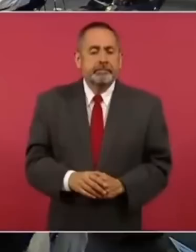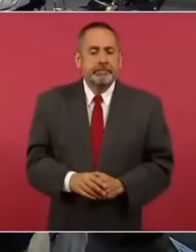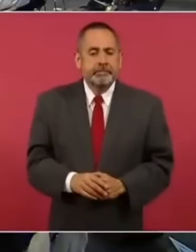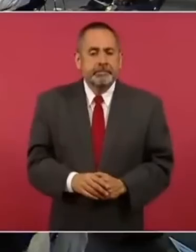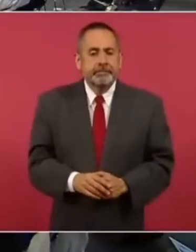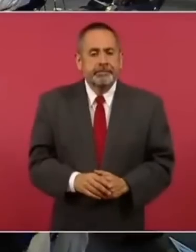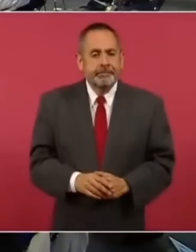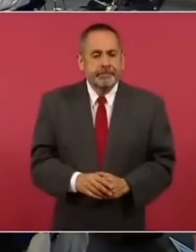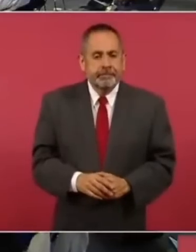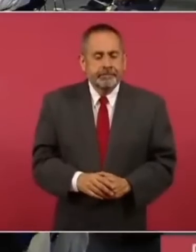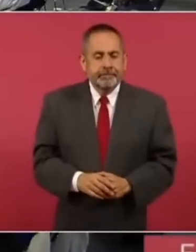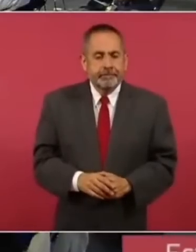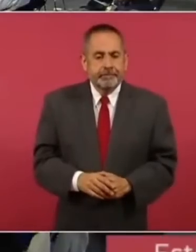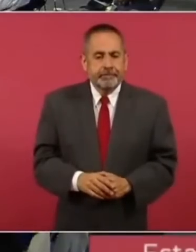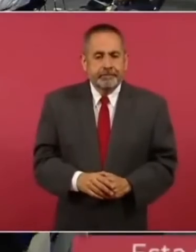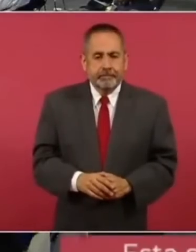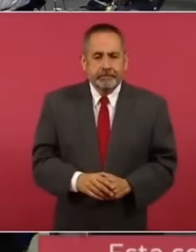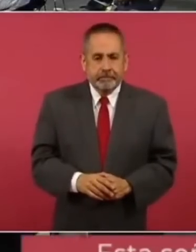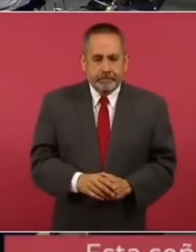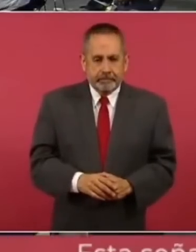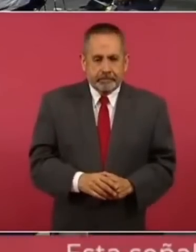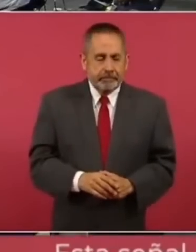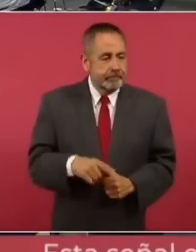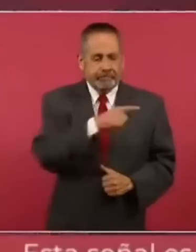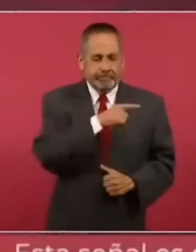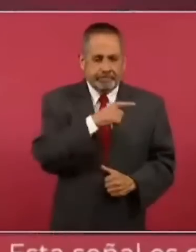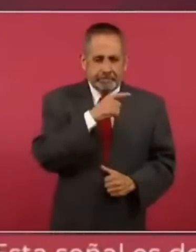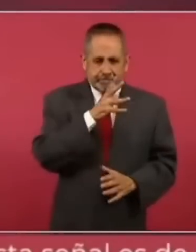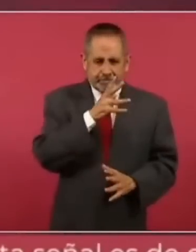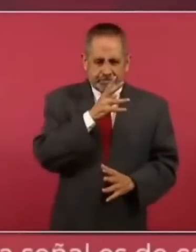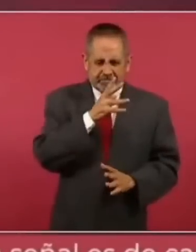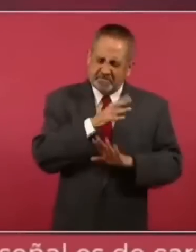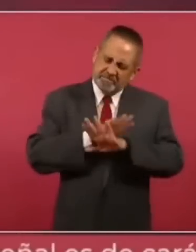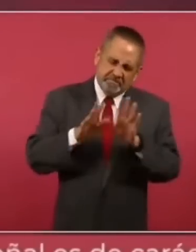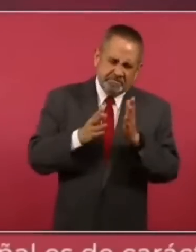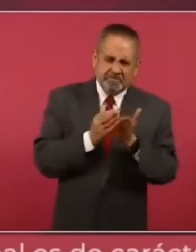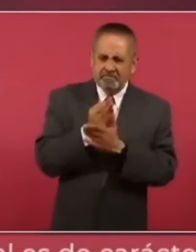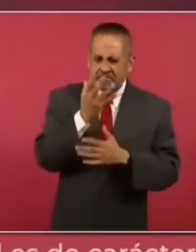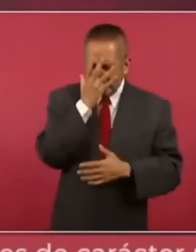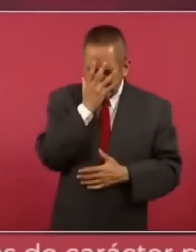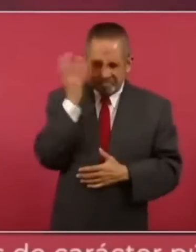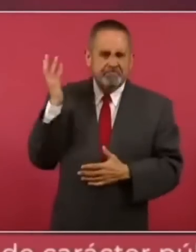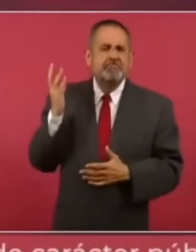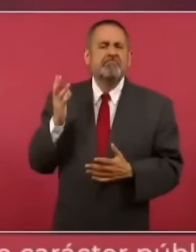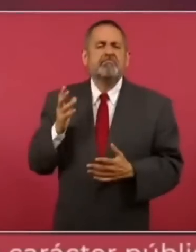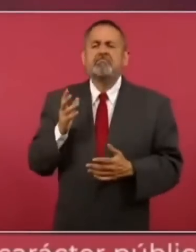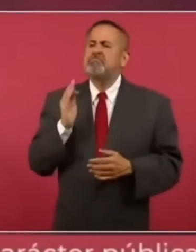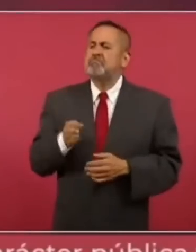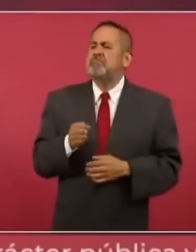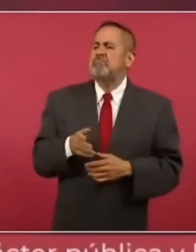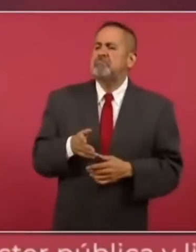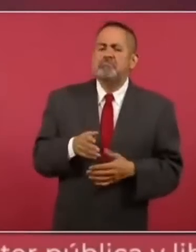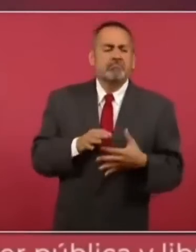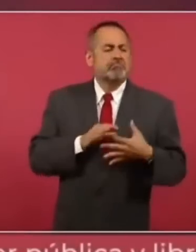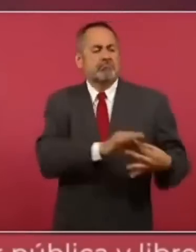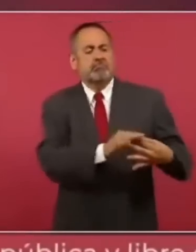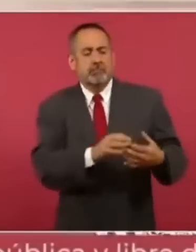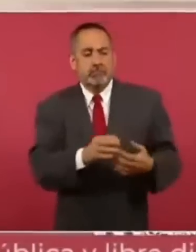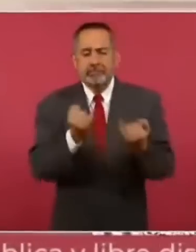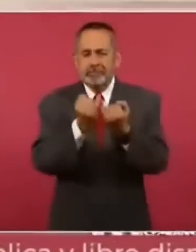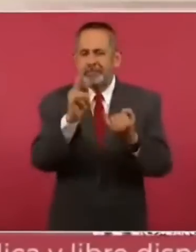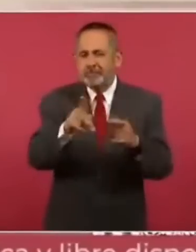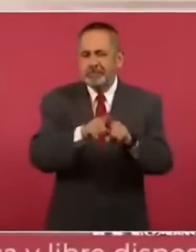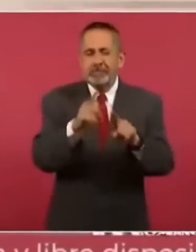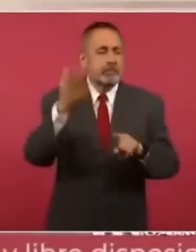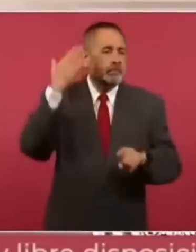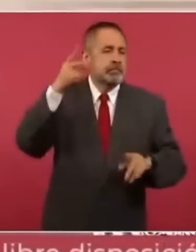que se estén quitando la máscara. Es como el periodismo, había quienes